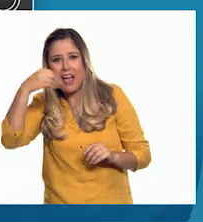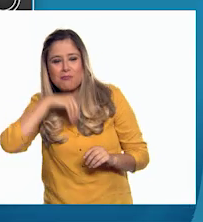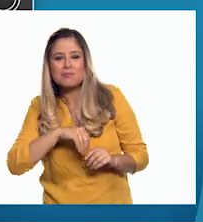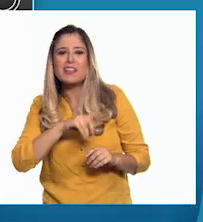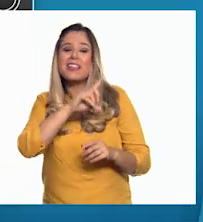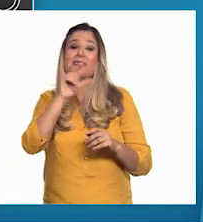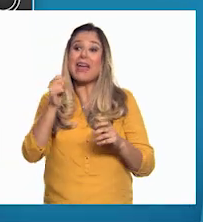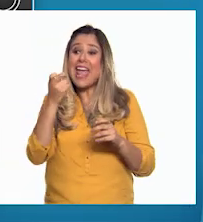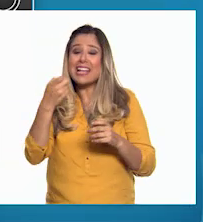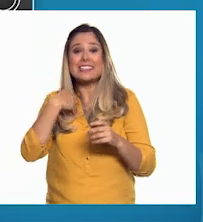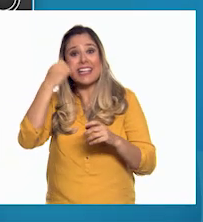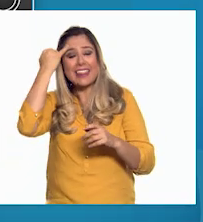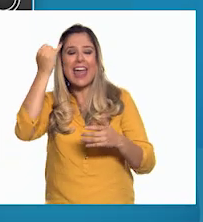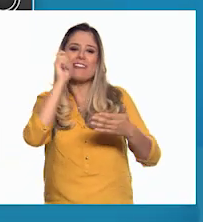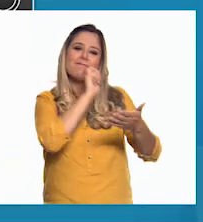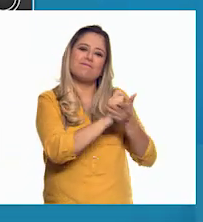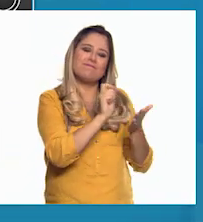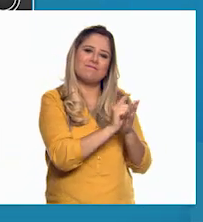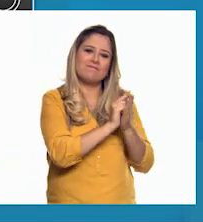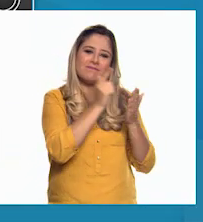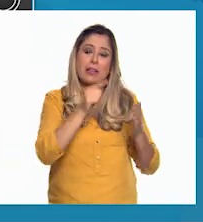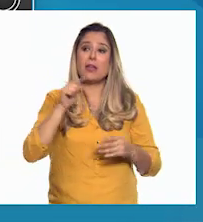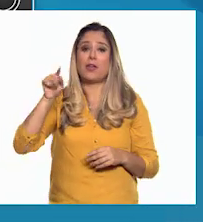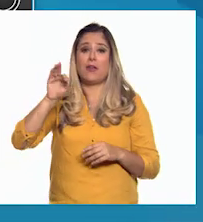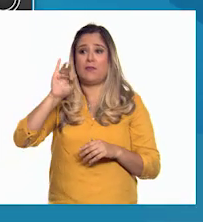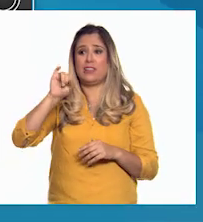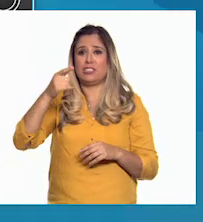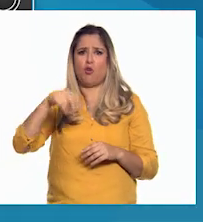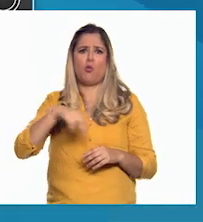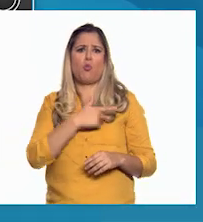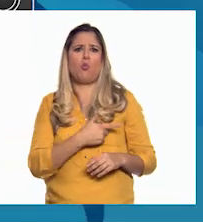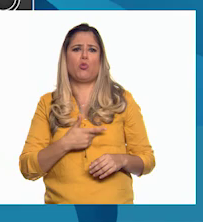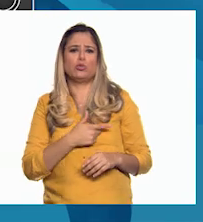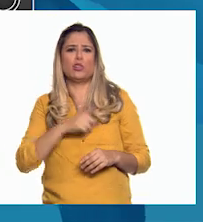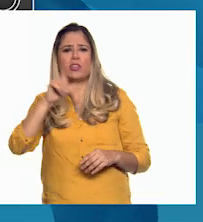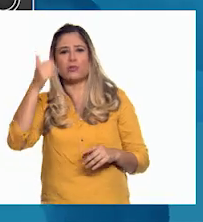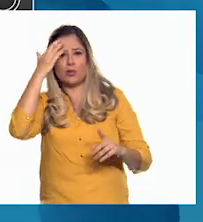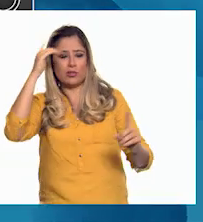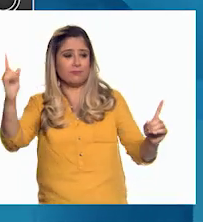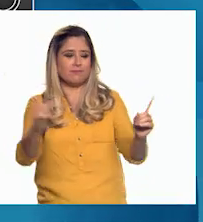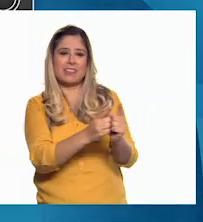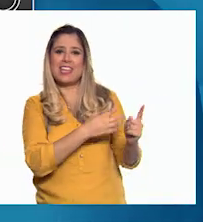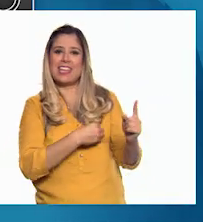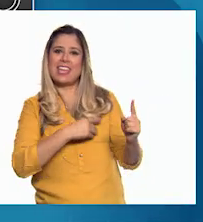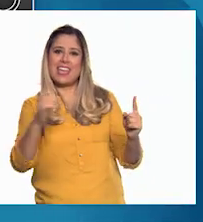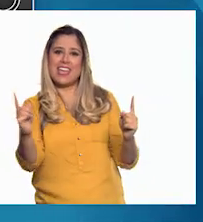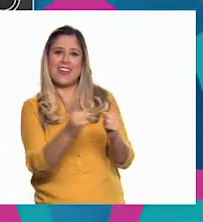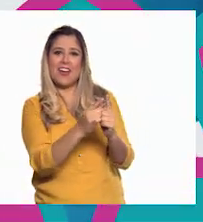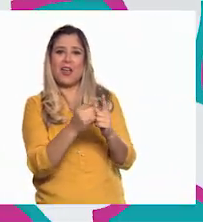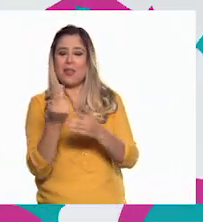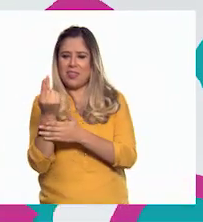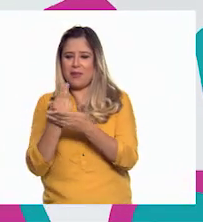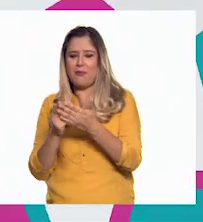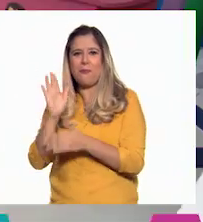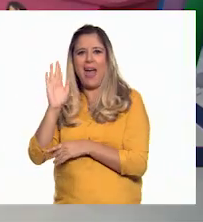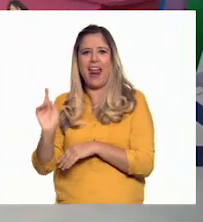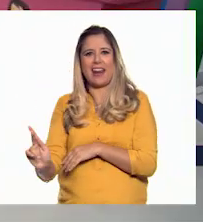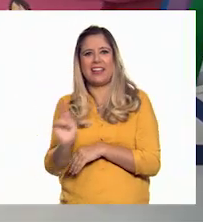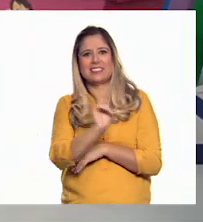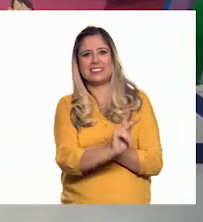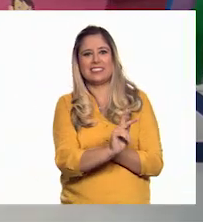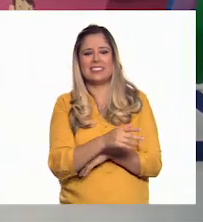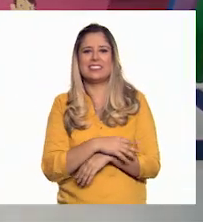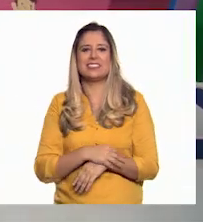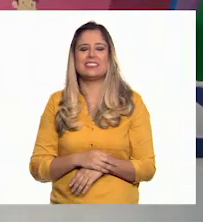escribiéndole el libro. Lo ilustró El Fisgón. Y años después el Fisgón conoció a mi hijo y se dio cuenta que lo había dibujado muy parecido.